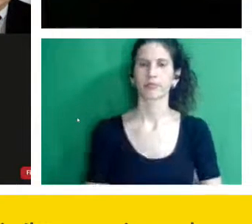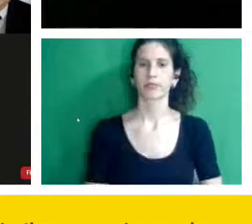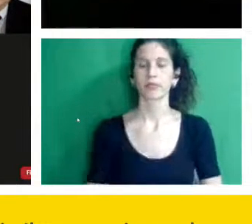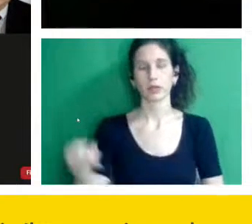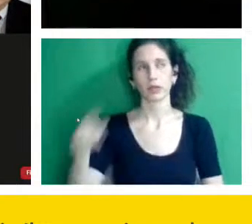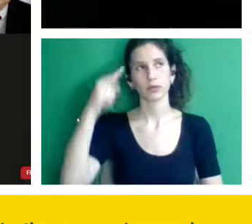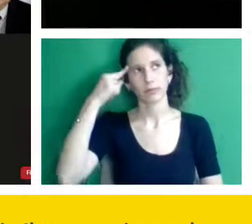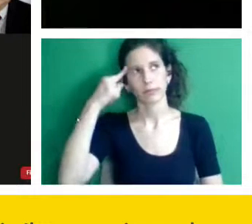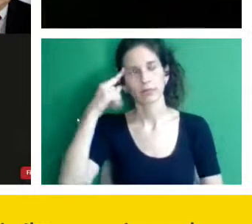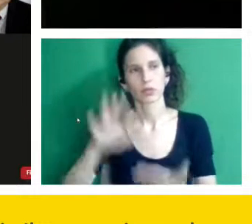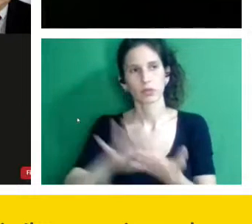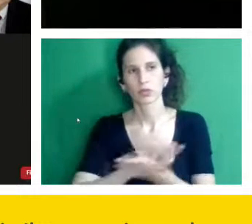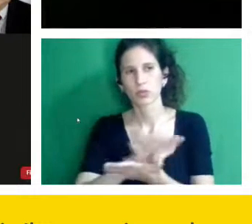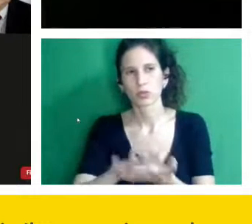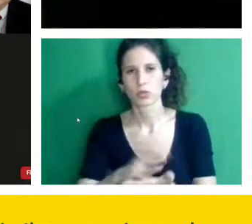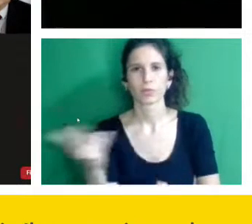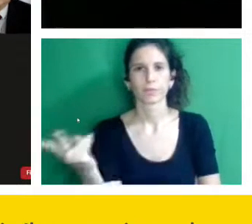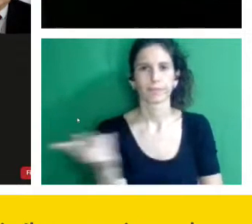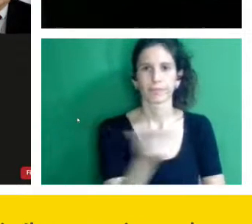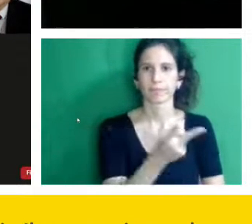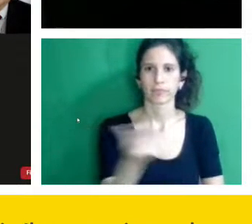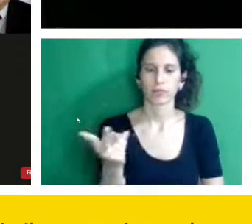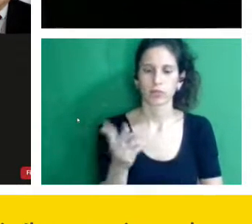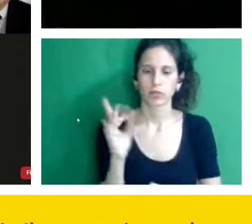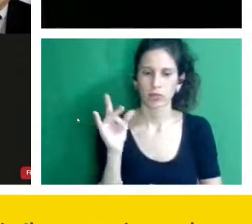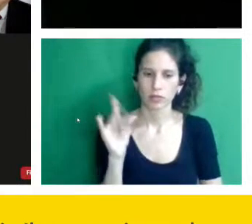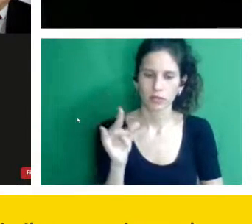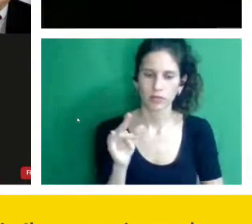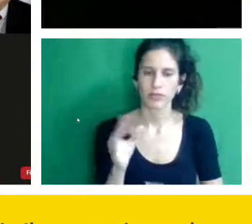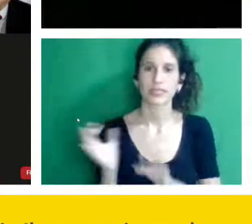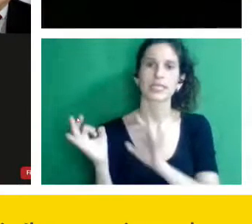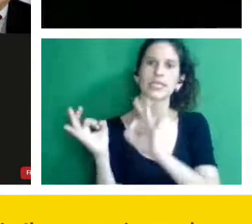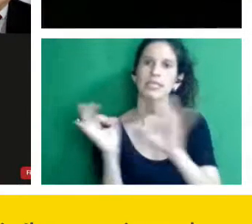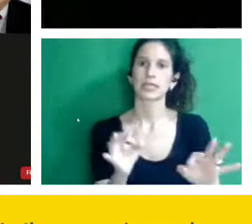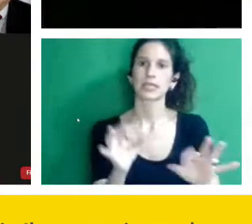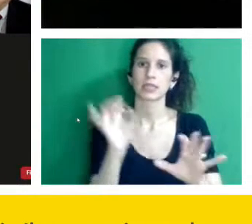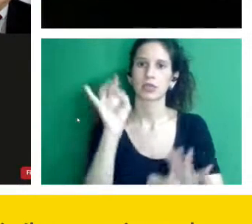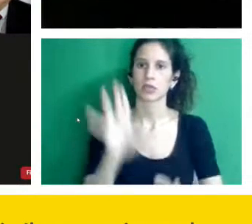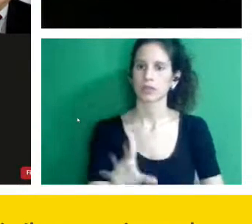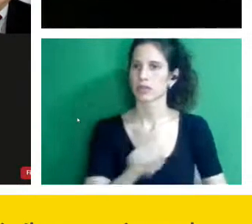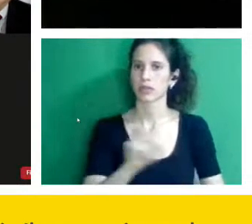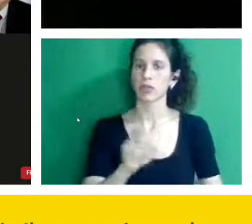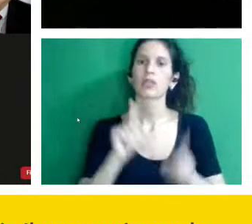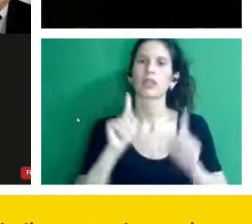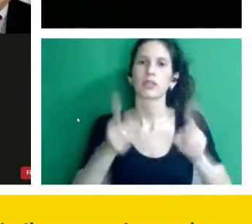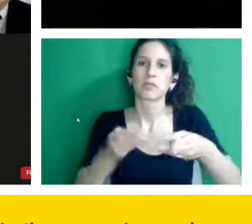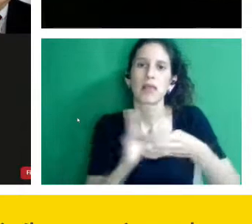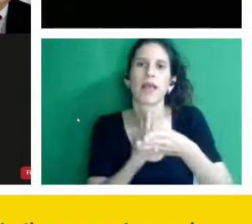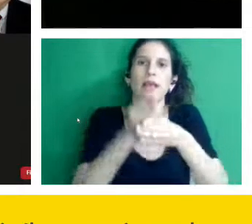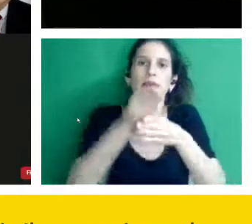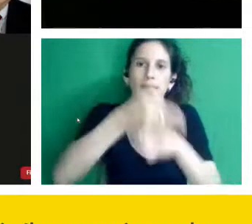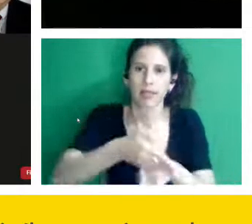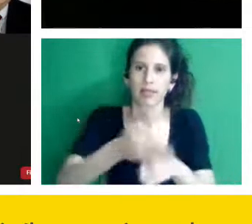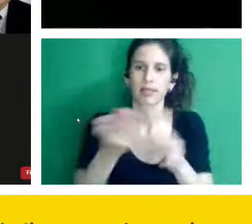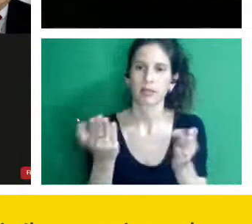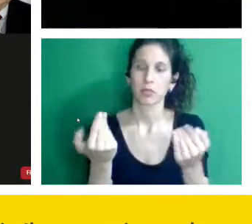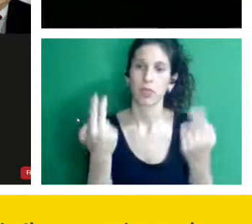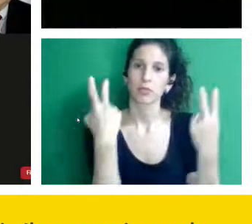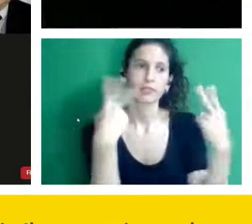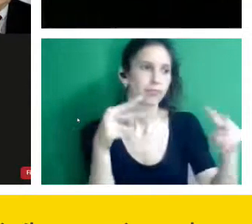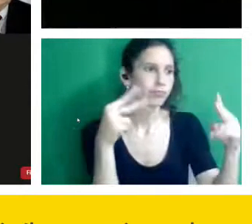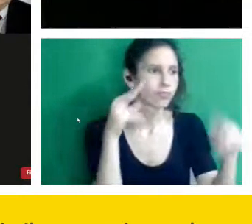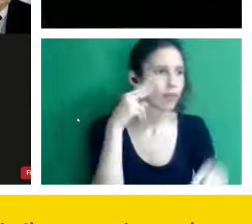llegar, sino de cómo hacer que todas las personas puedan disfrutar de esa estación fluvial y que la estación misma cumpla el